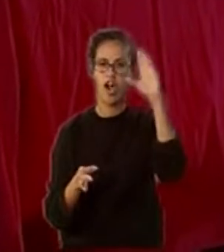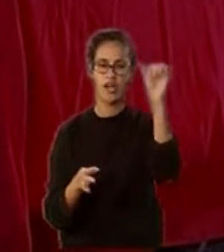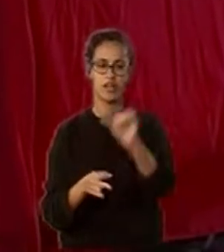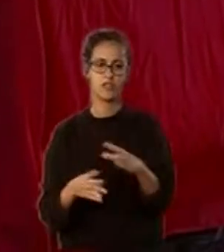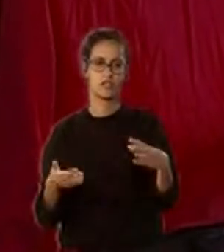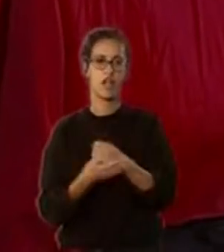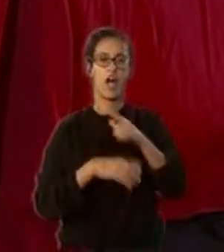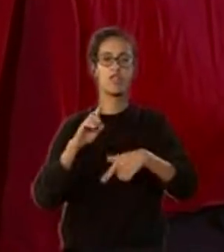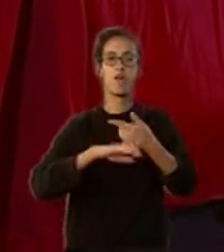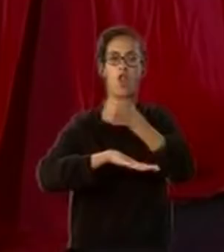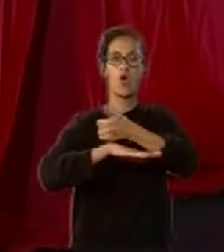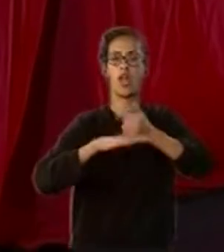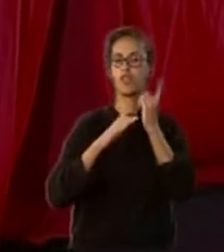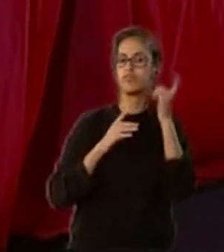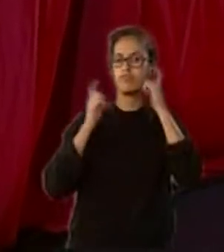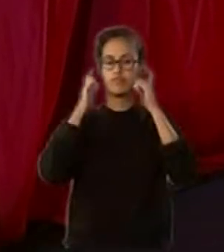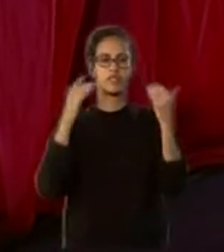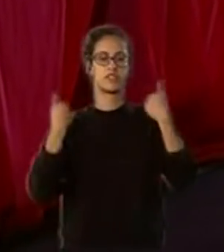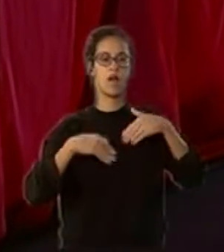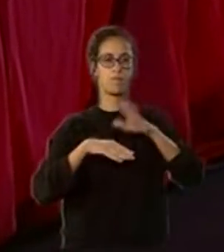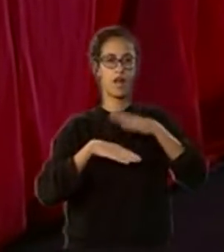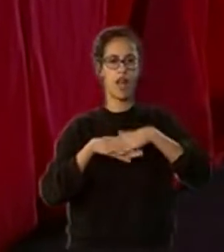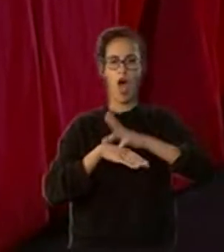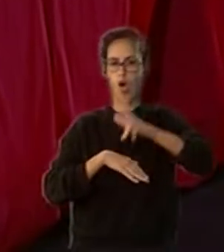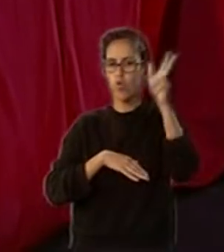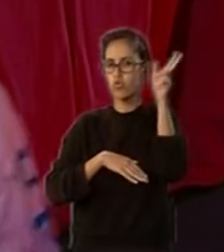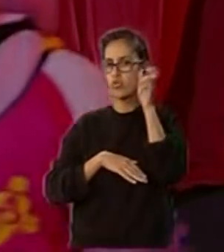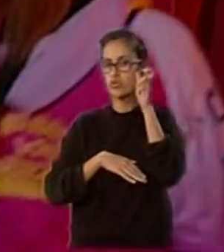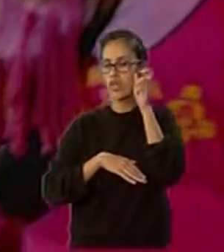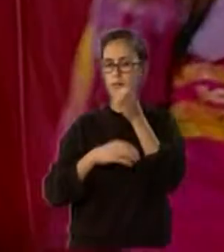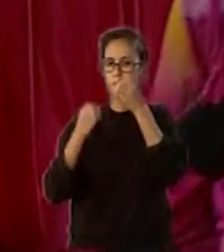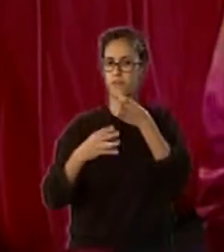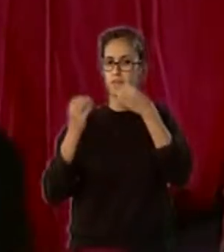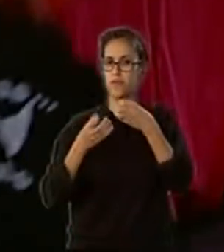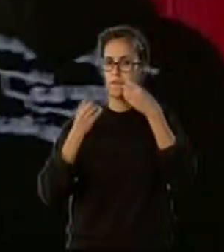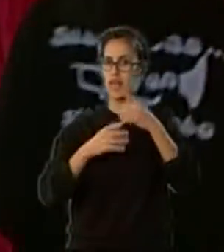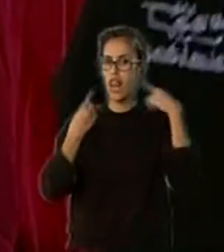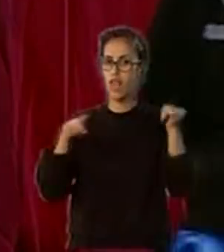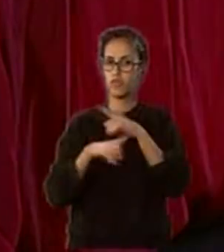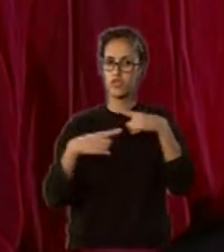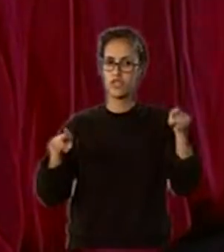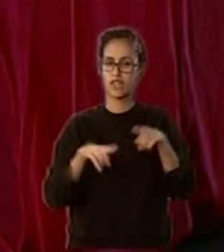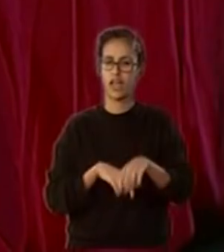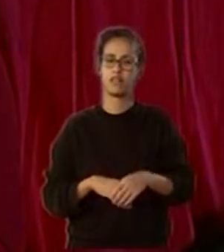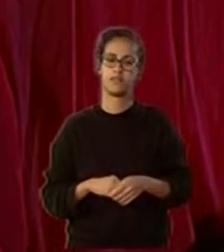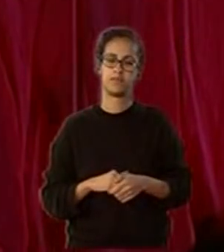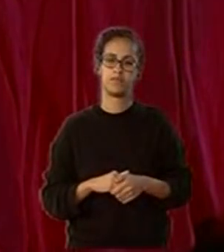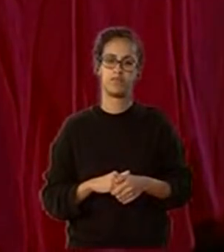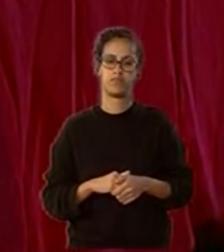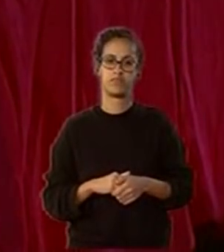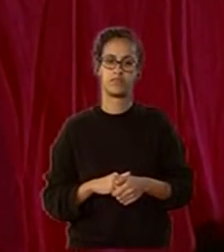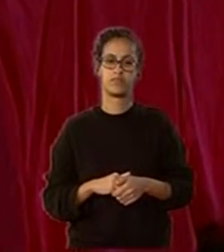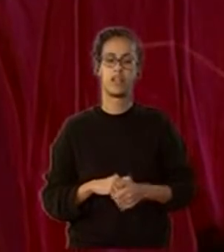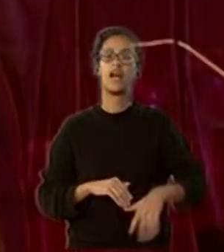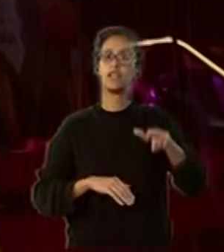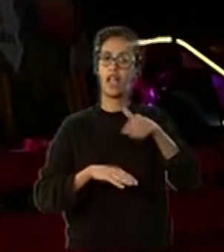jurado con los auriculares para poder escuchar a la perfección la música en toda su forma. Miembros del jurado que, como